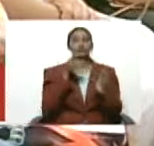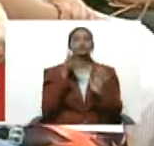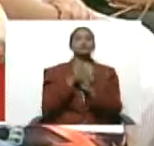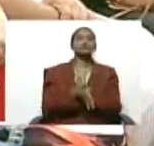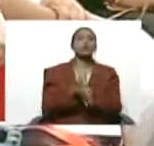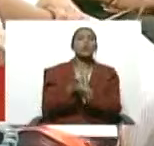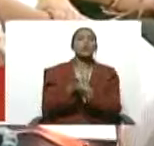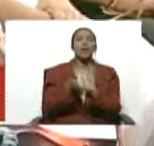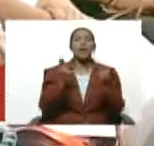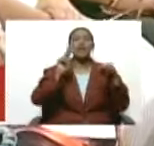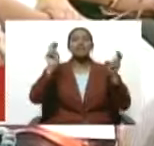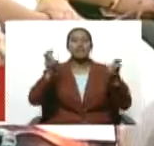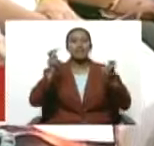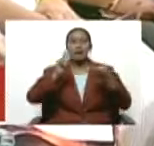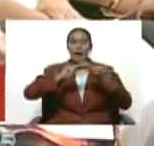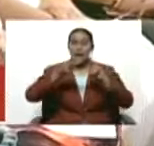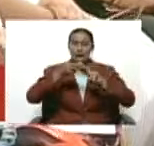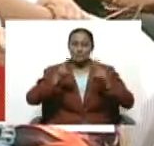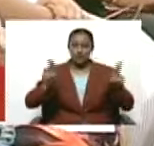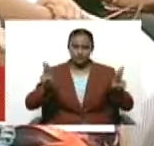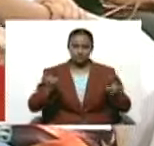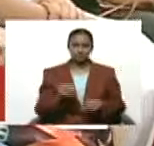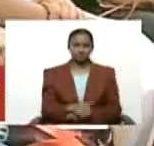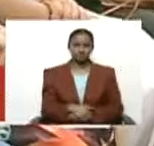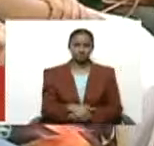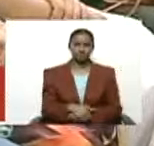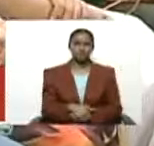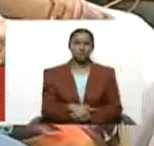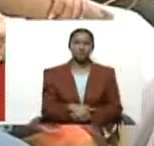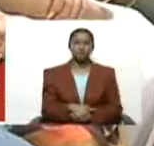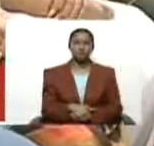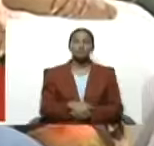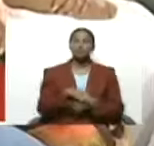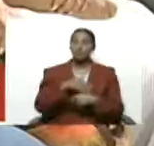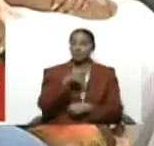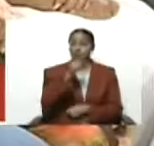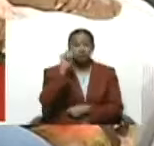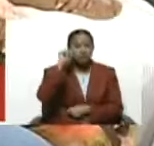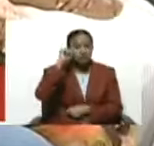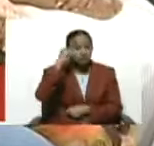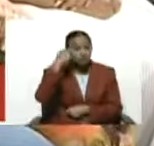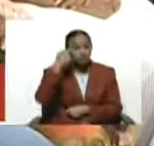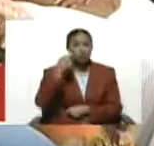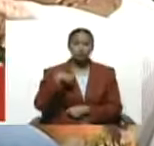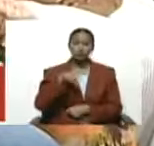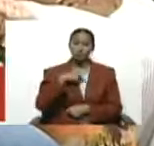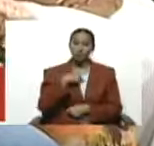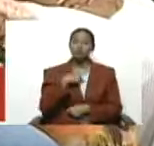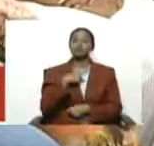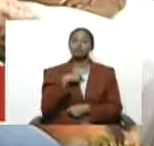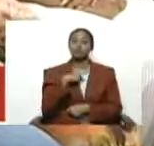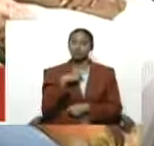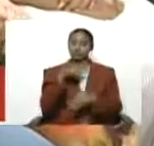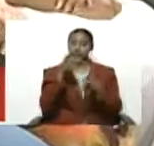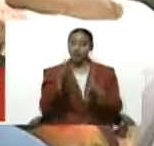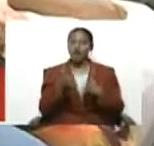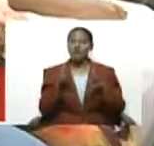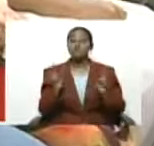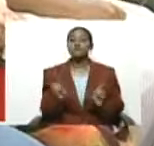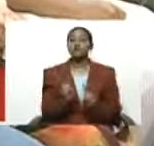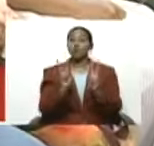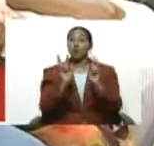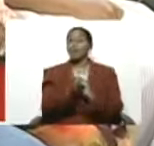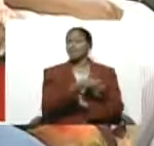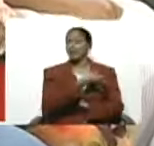Poderosísimo instrumento. Porque recuerden que nosotros vamos a una victoria perfecta.